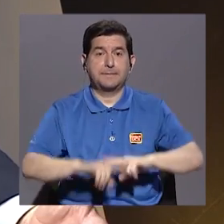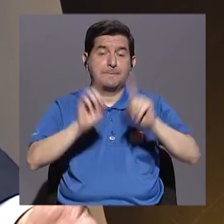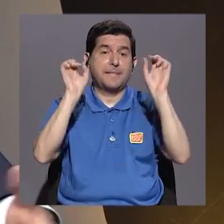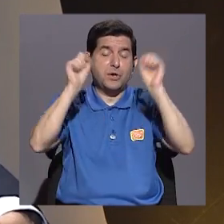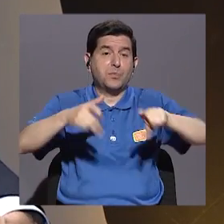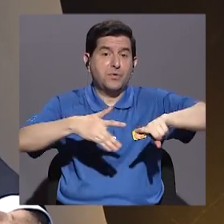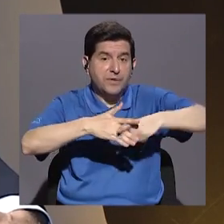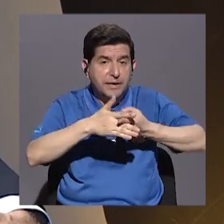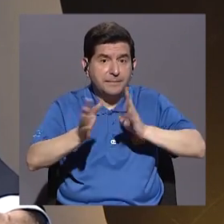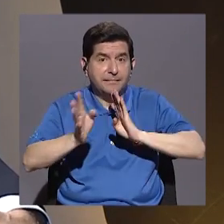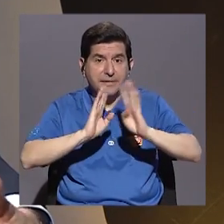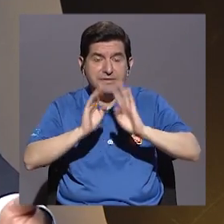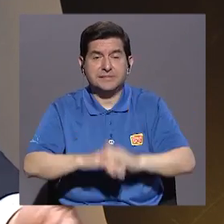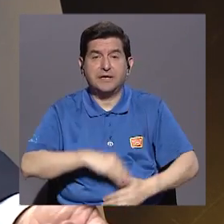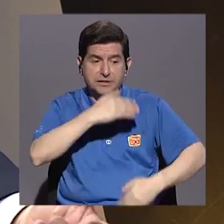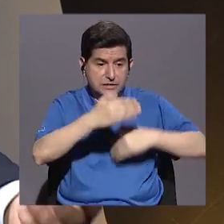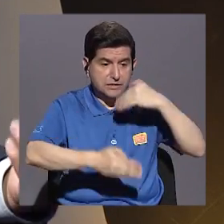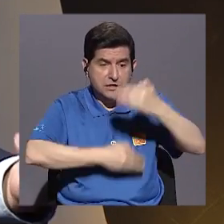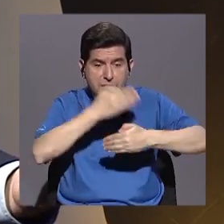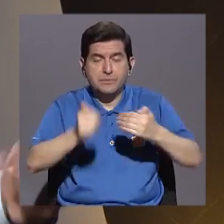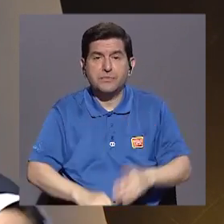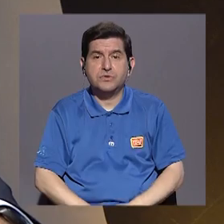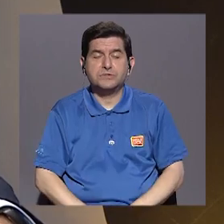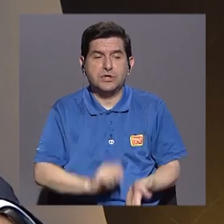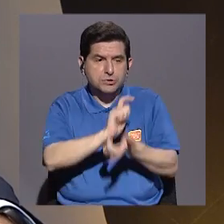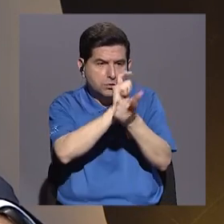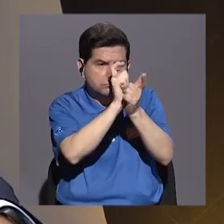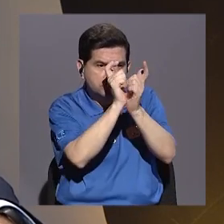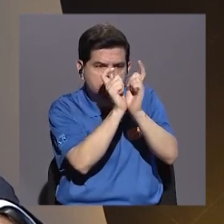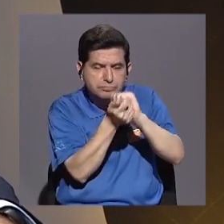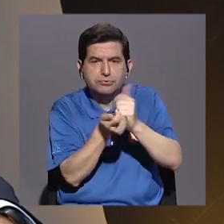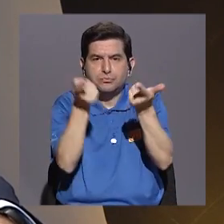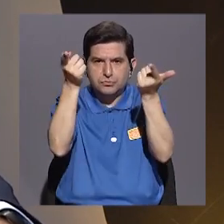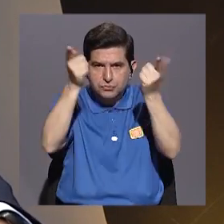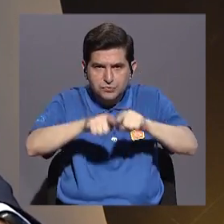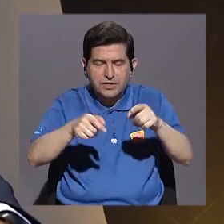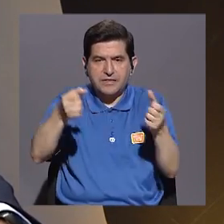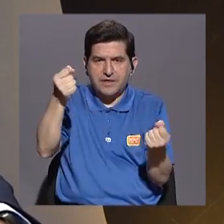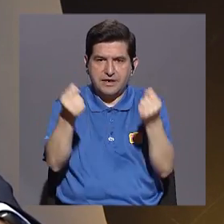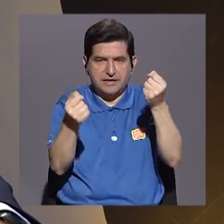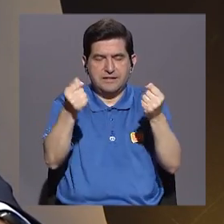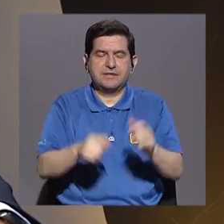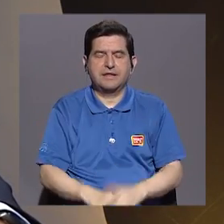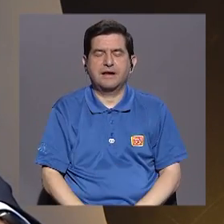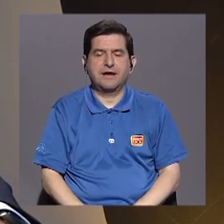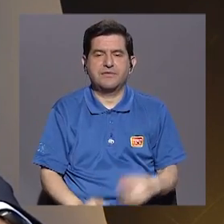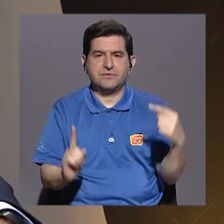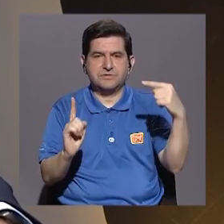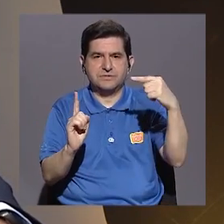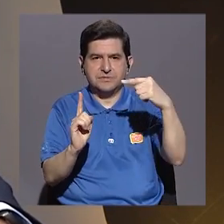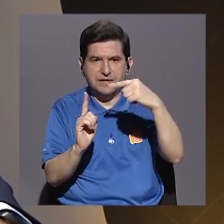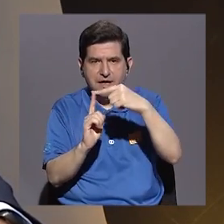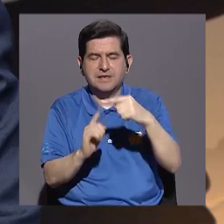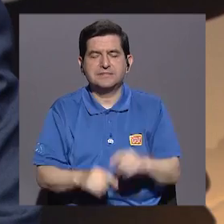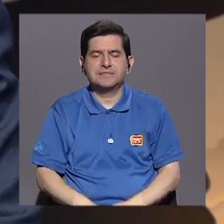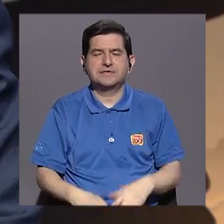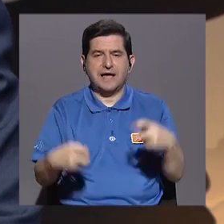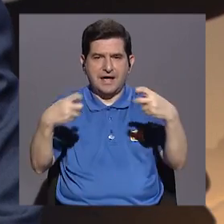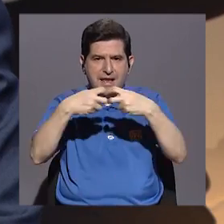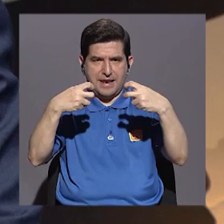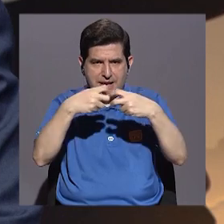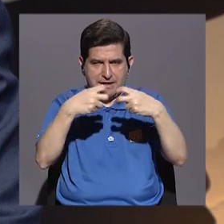podríamos empezar hablando del proceso de transición que se va a dar de los vehículos de combustión a los vehículos eléctricos